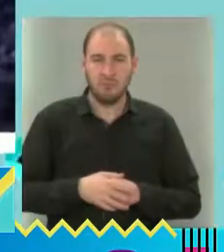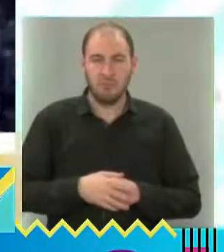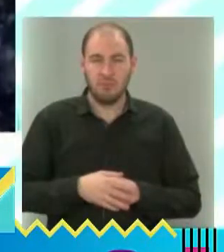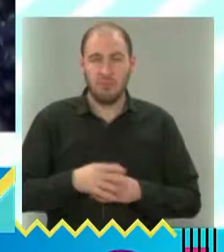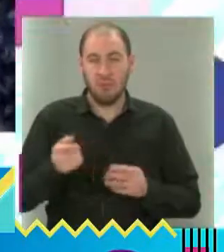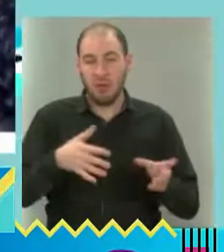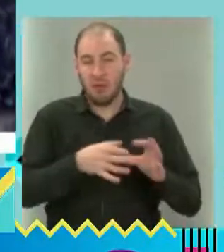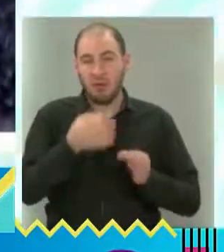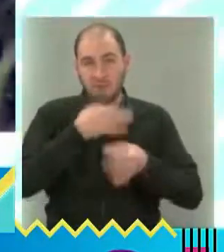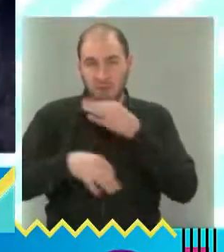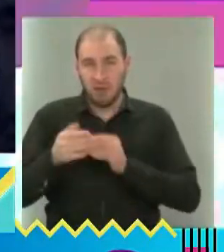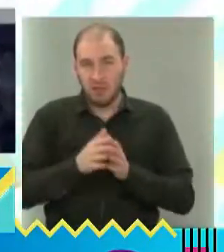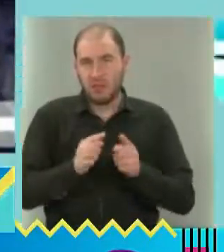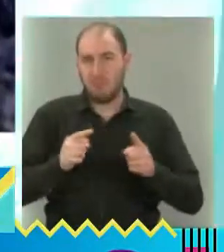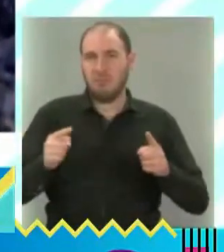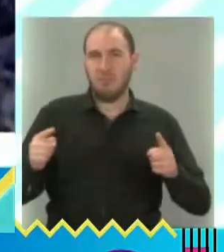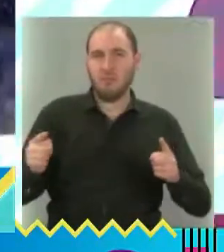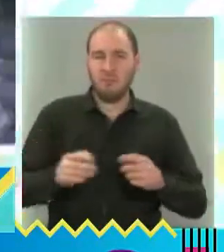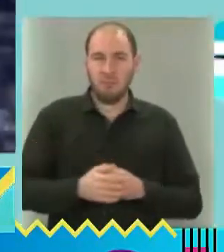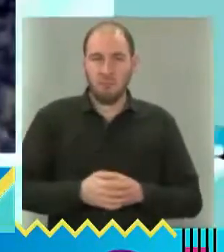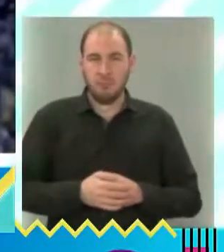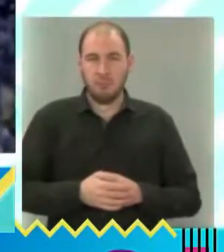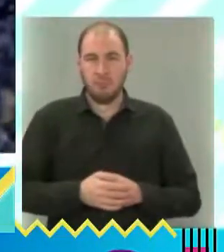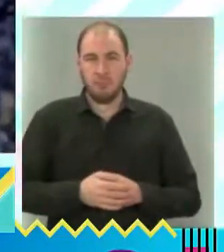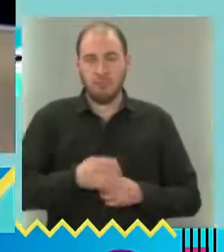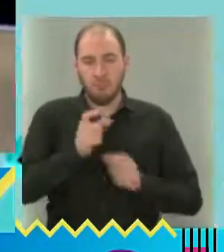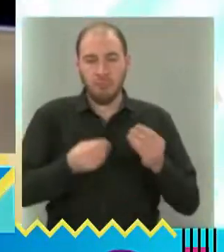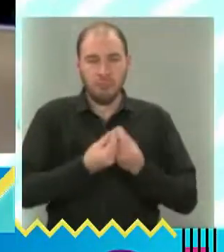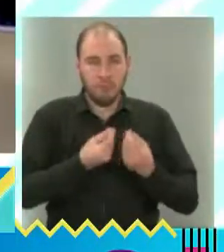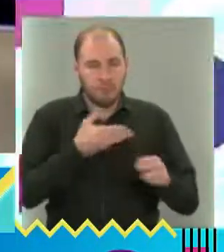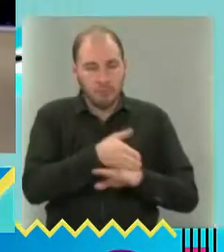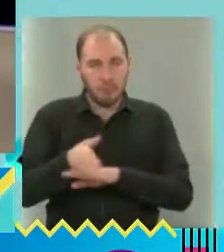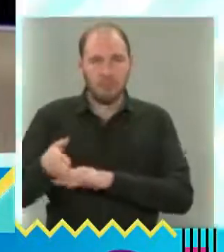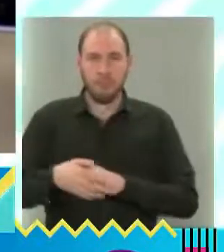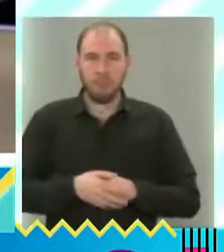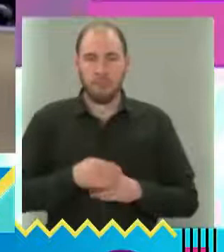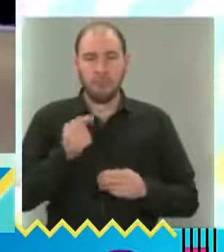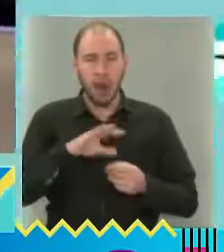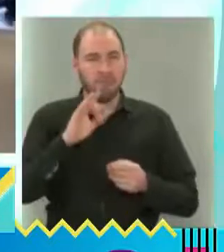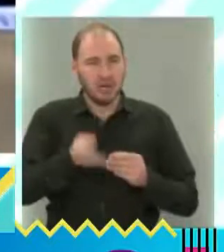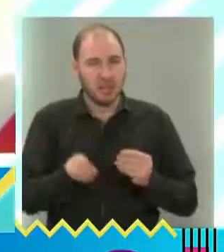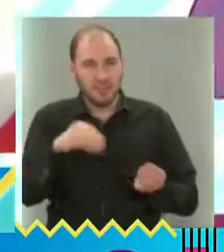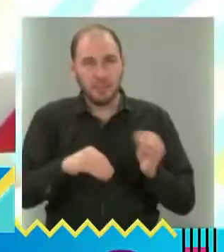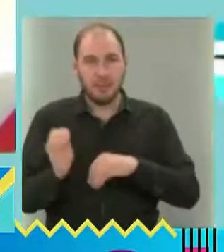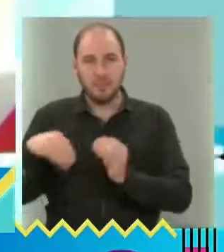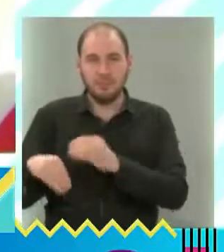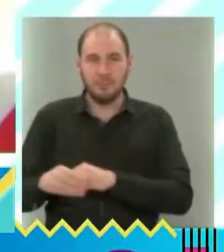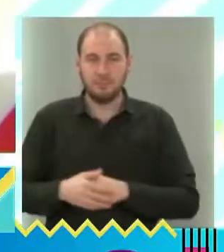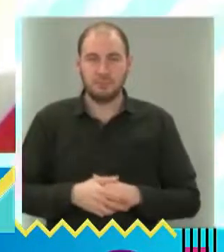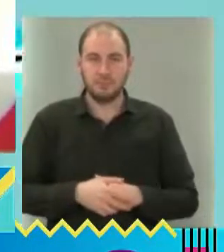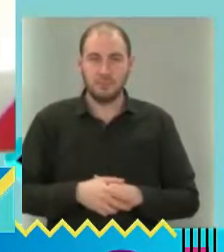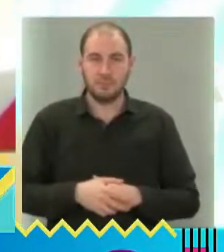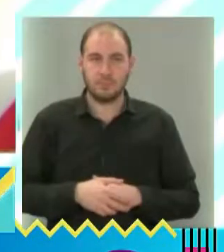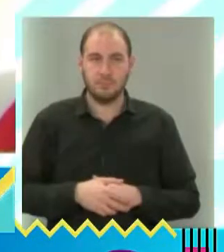cadena de comercialización larga, con mucha gente que interviene, que suma porcentajes, y lo